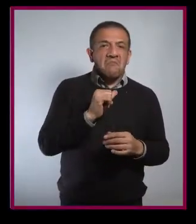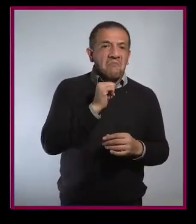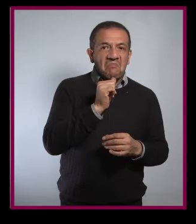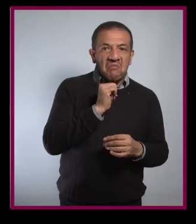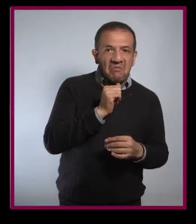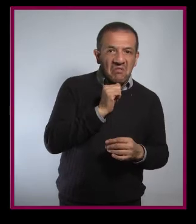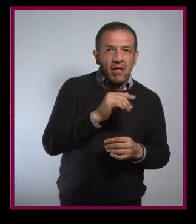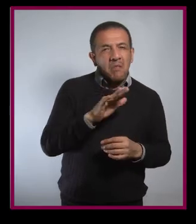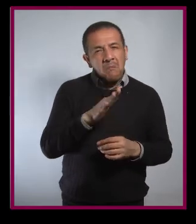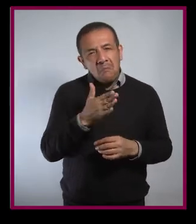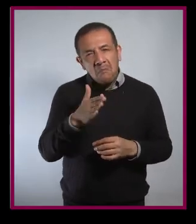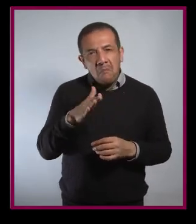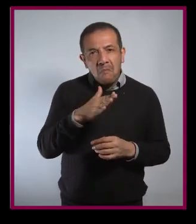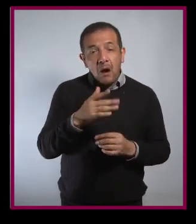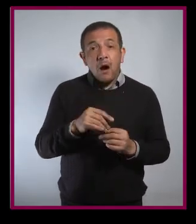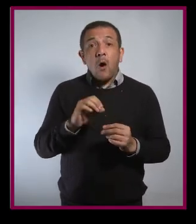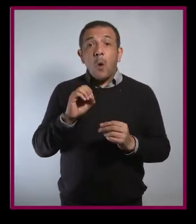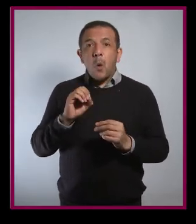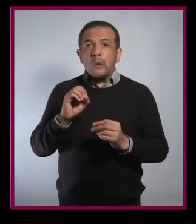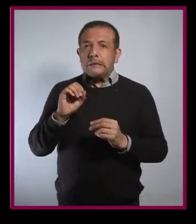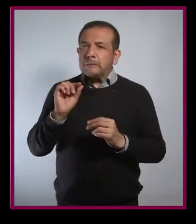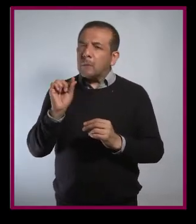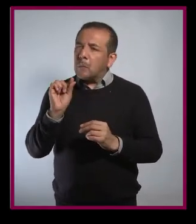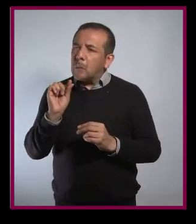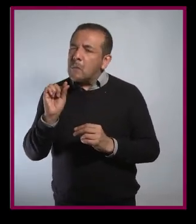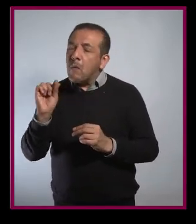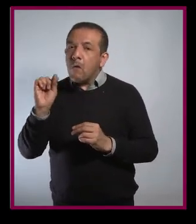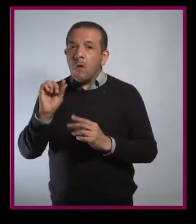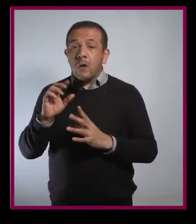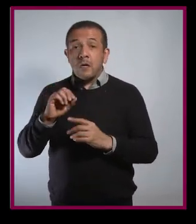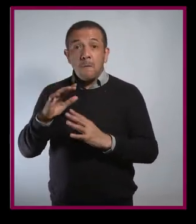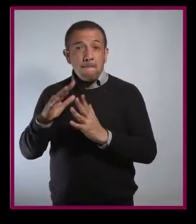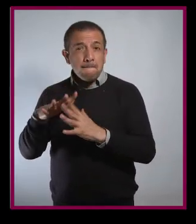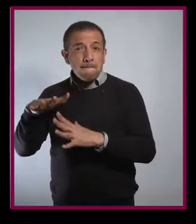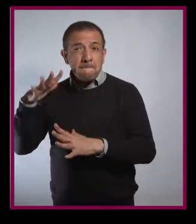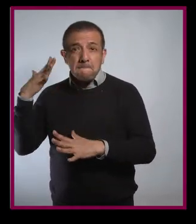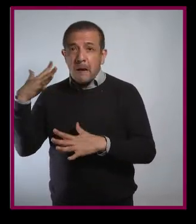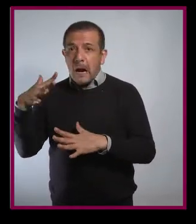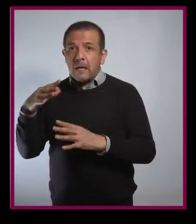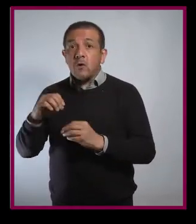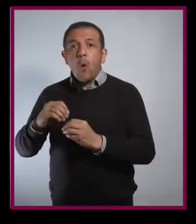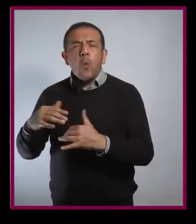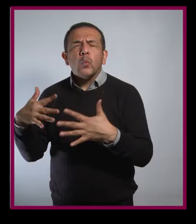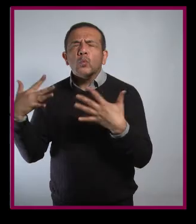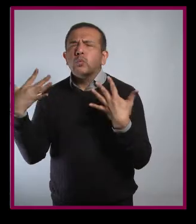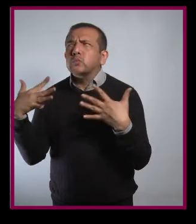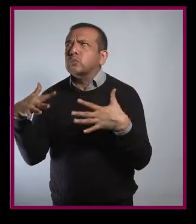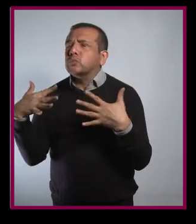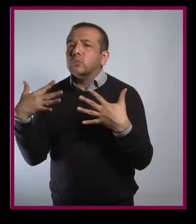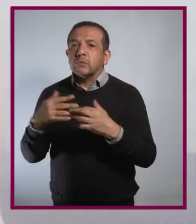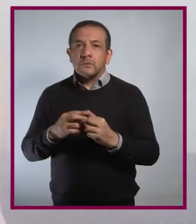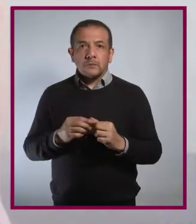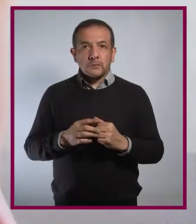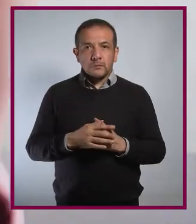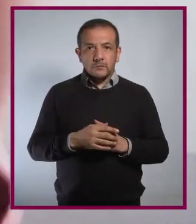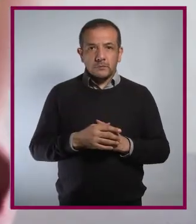no dolor, poco dolor, moderado, mucho, hasta un dolor insoportable.